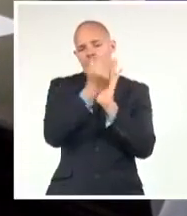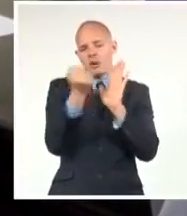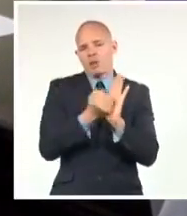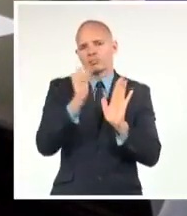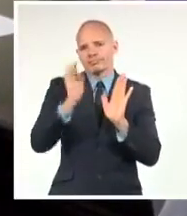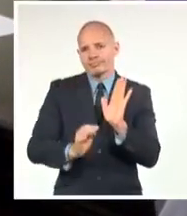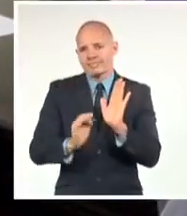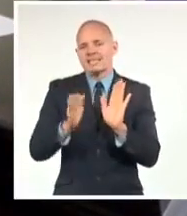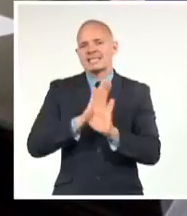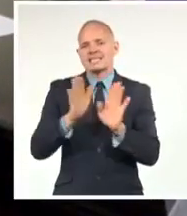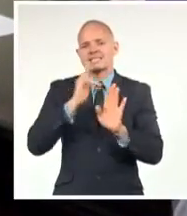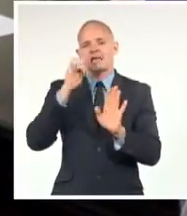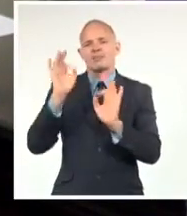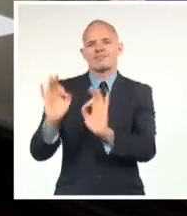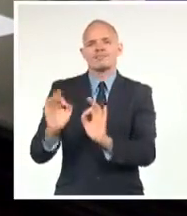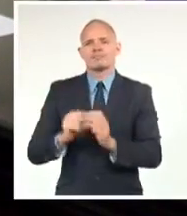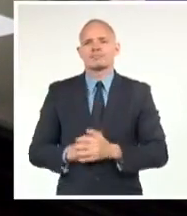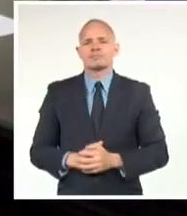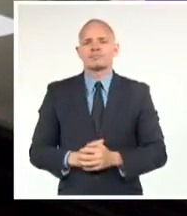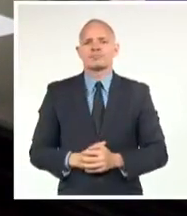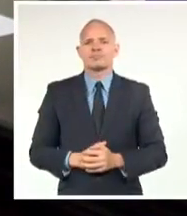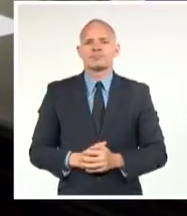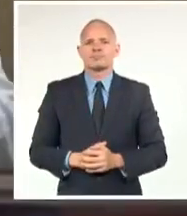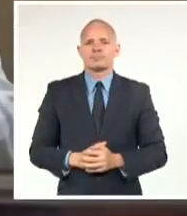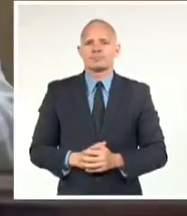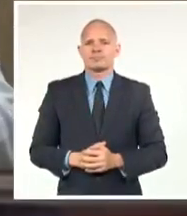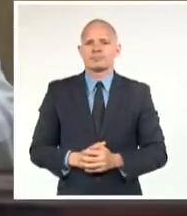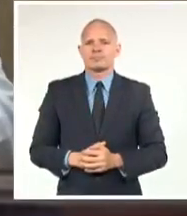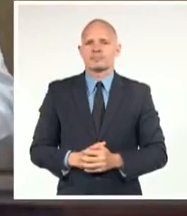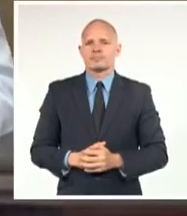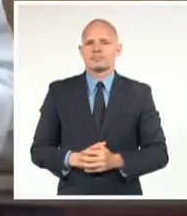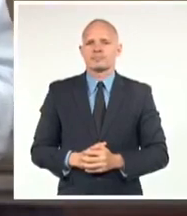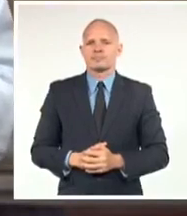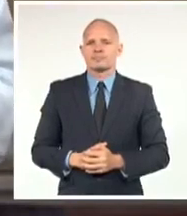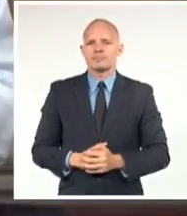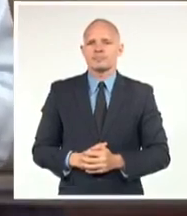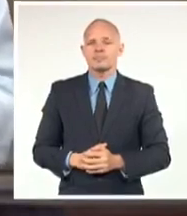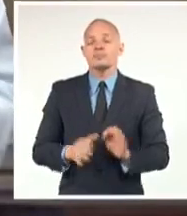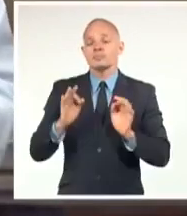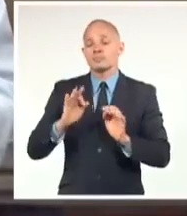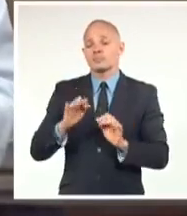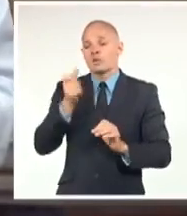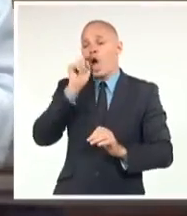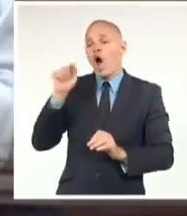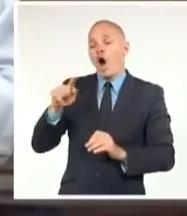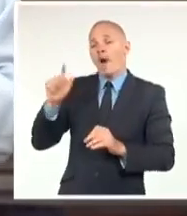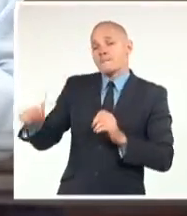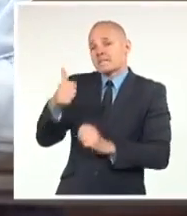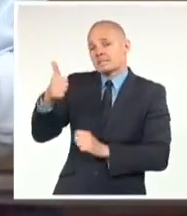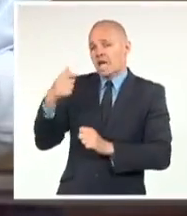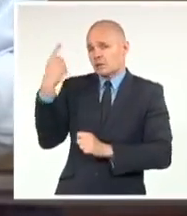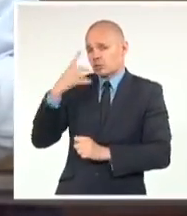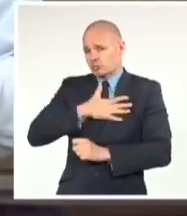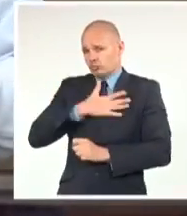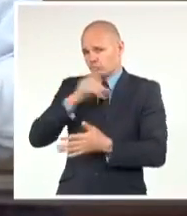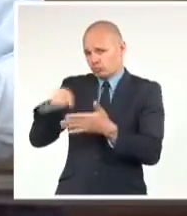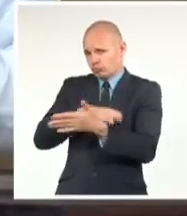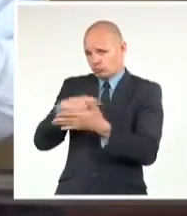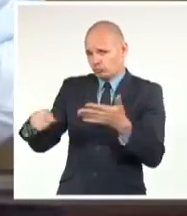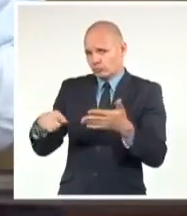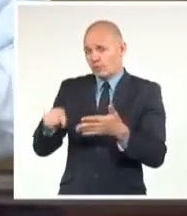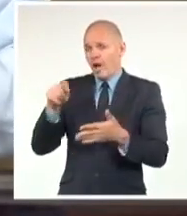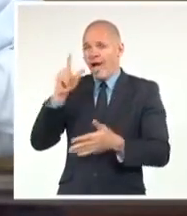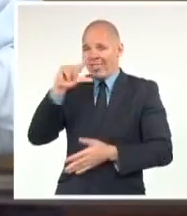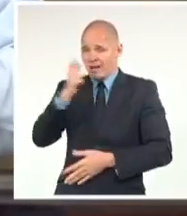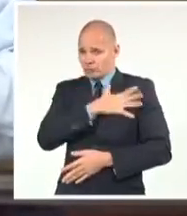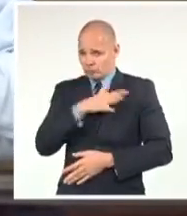con posterioridad a la proclamación de la Constitución de la República. Al respecto, el presidente de la Asamblea Nacional y del Consejo de Estado,